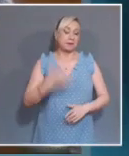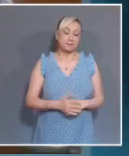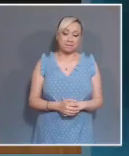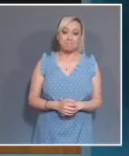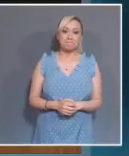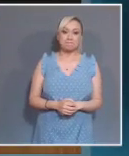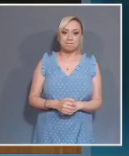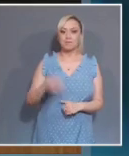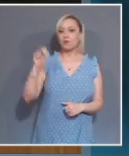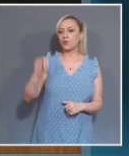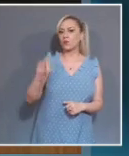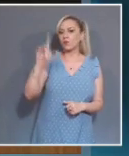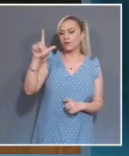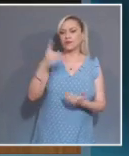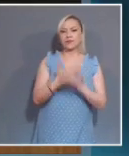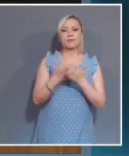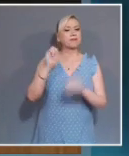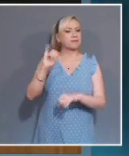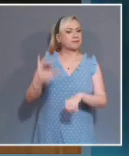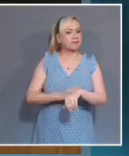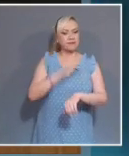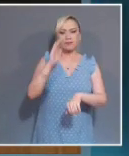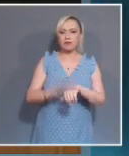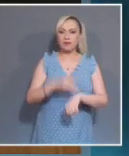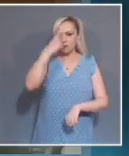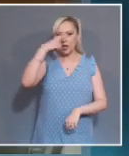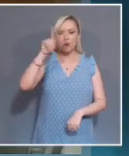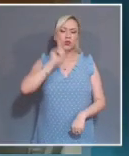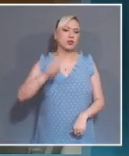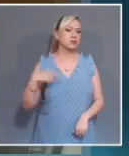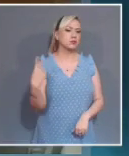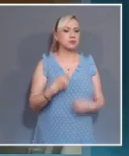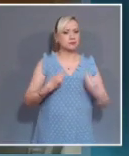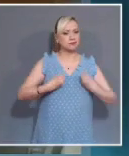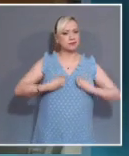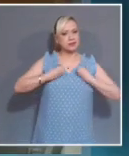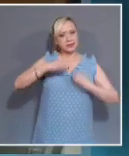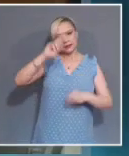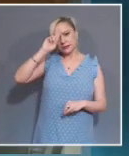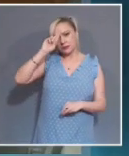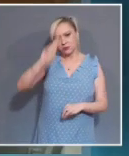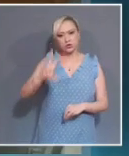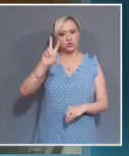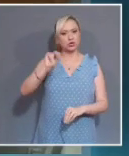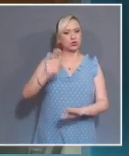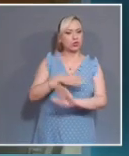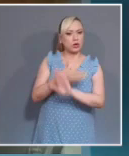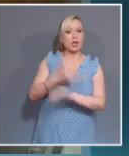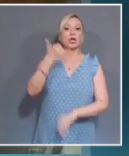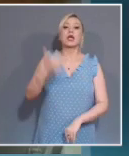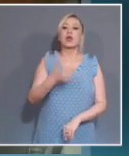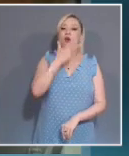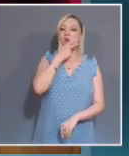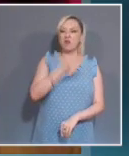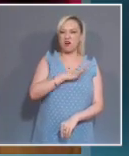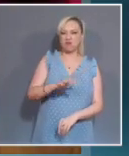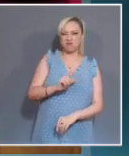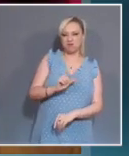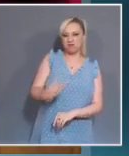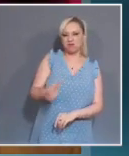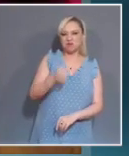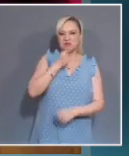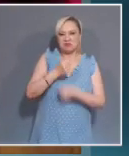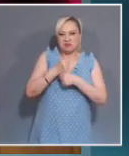de las Mujeres a una vida libre de violencia con el fin de definir la violencia vicaria y establecer mecanismos de protección para las